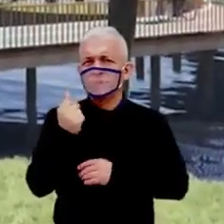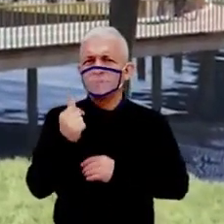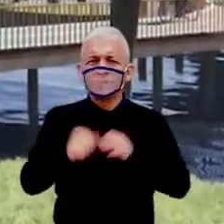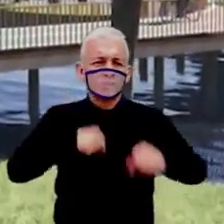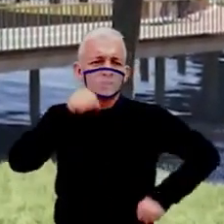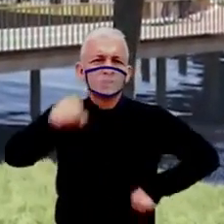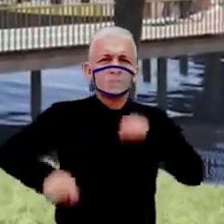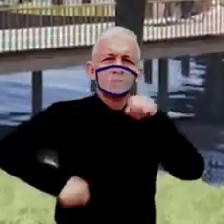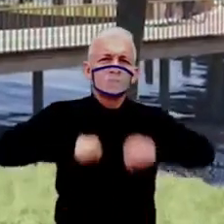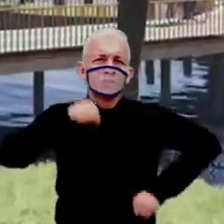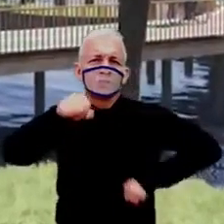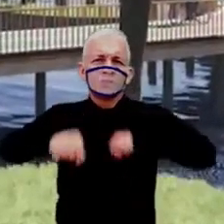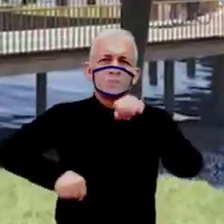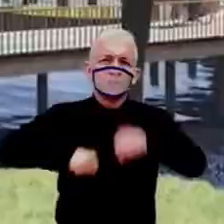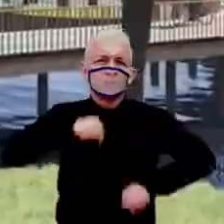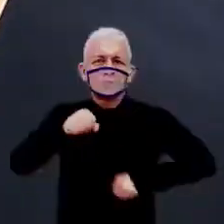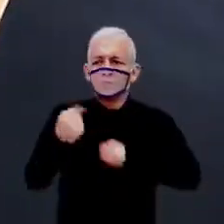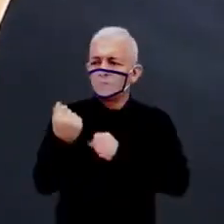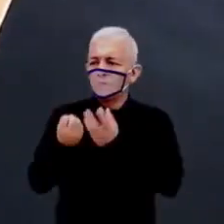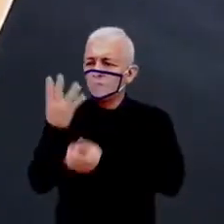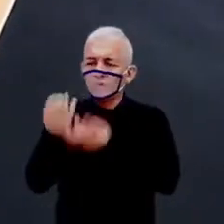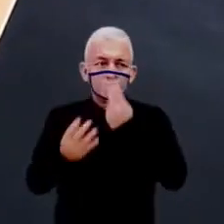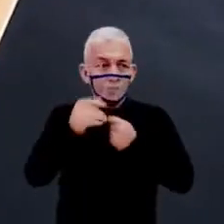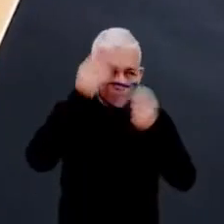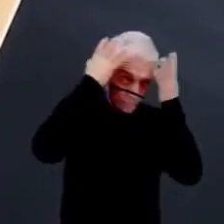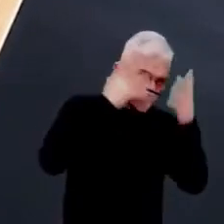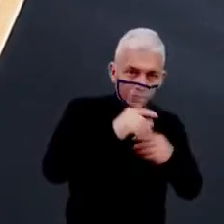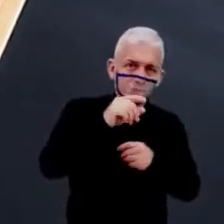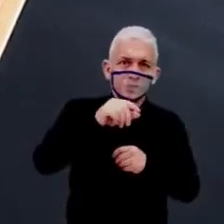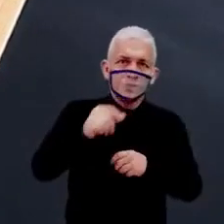cicla, llevo a Las Flores, me voy, me baño un ratico y después me